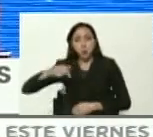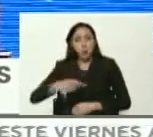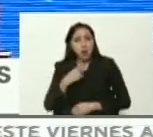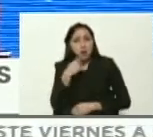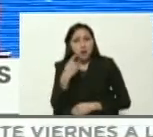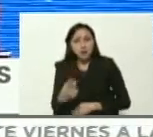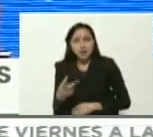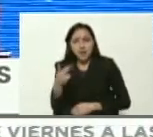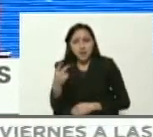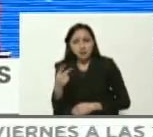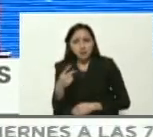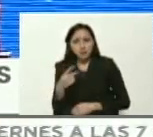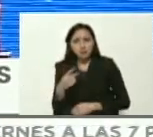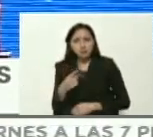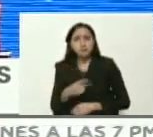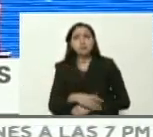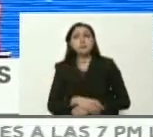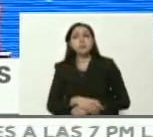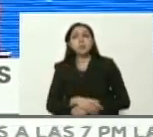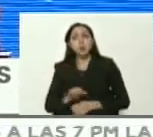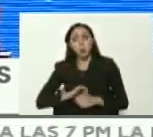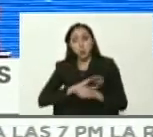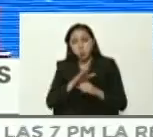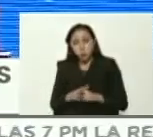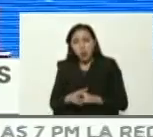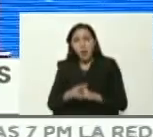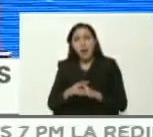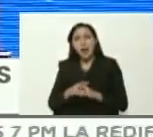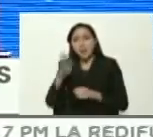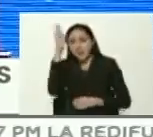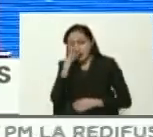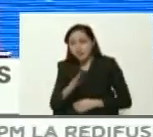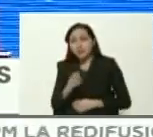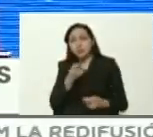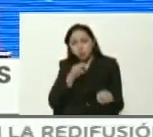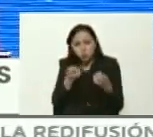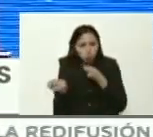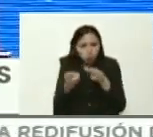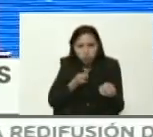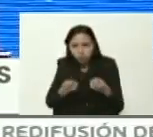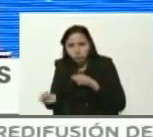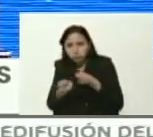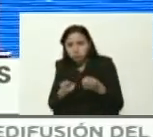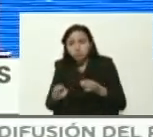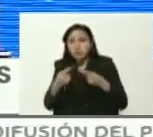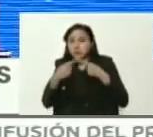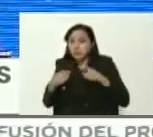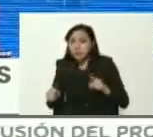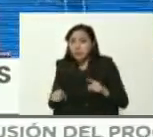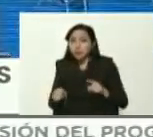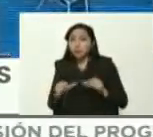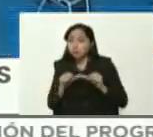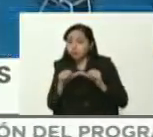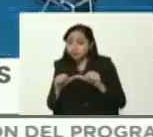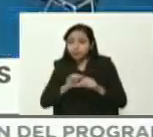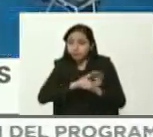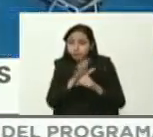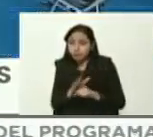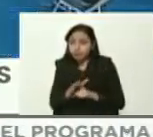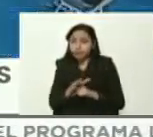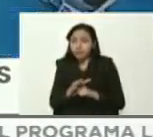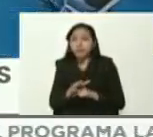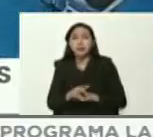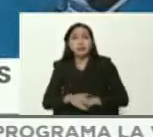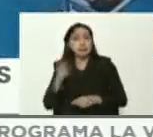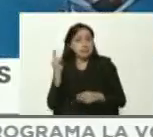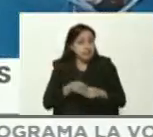la segunda ola la hemos detenido, la hemos controlado, pero la pandemia sigue siendo una amenaza y es